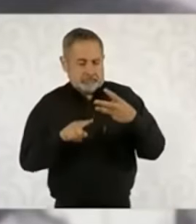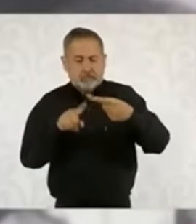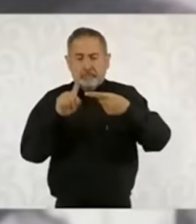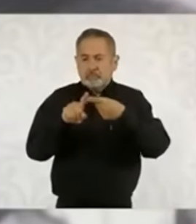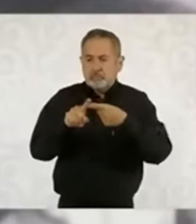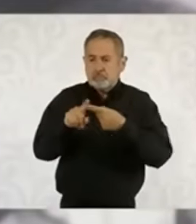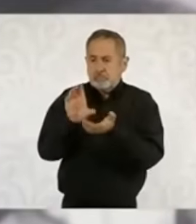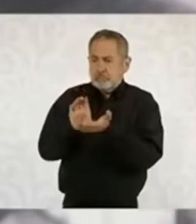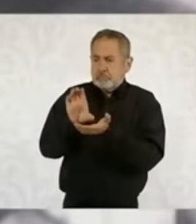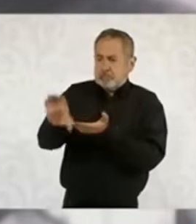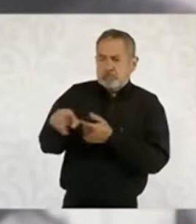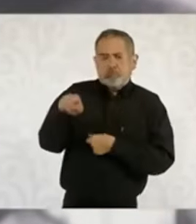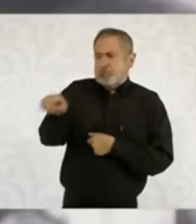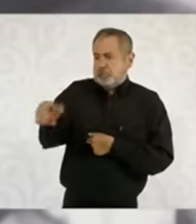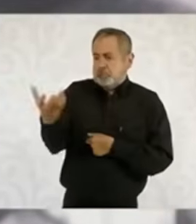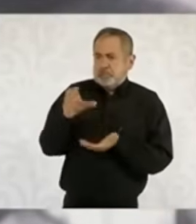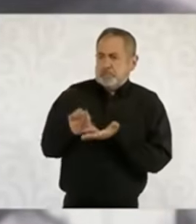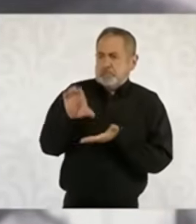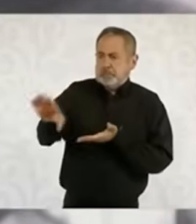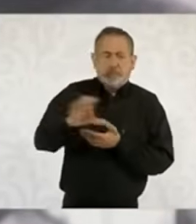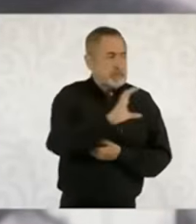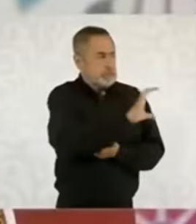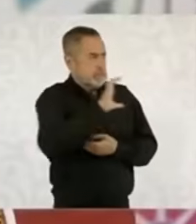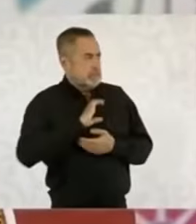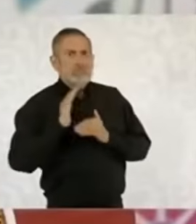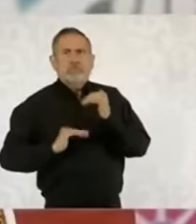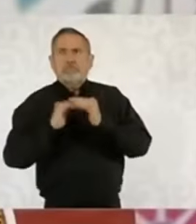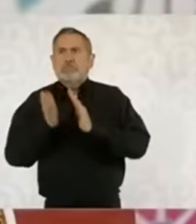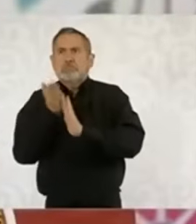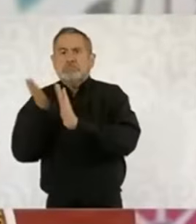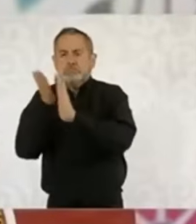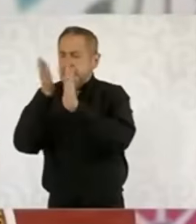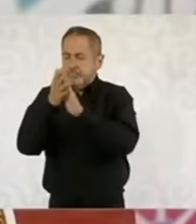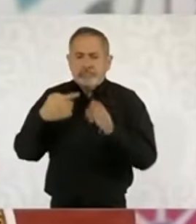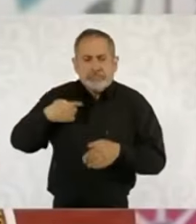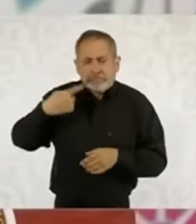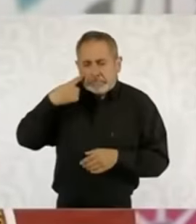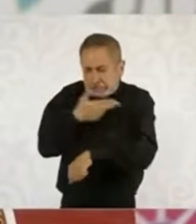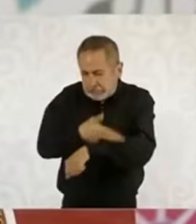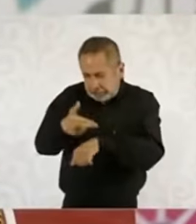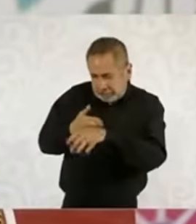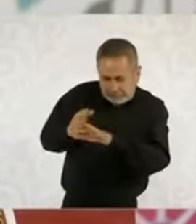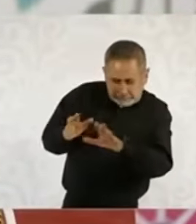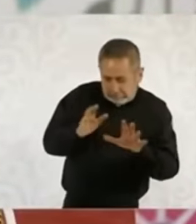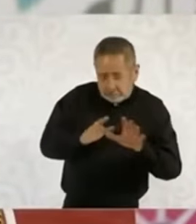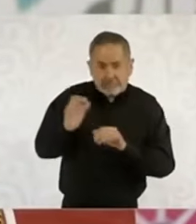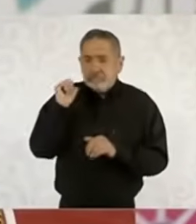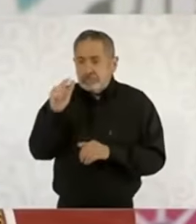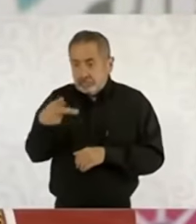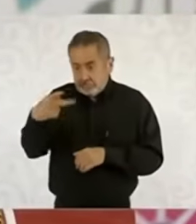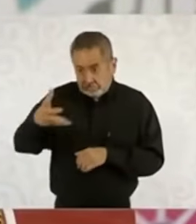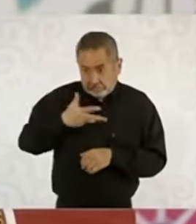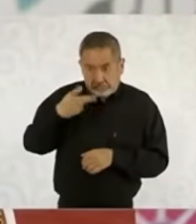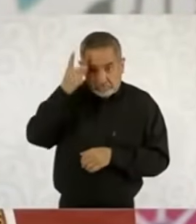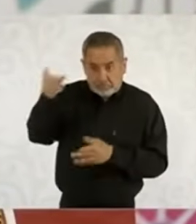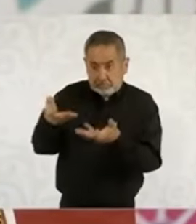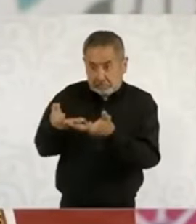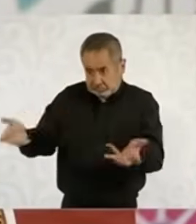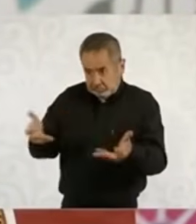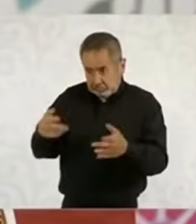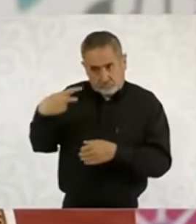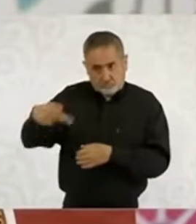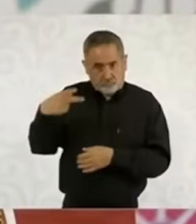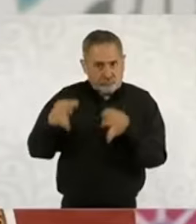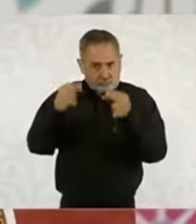para incentivar la autoproducción de vivienda. Si las personas acreditadas tienen algún terreno de